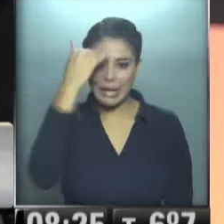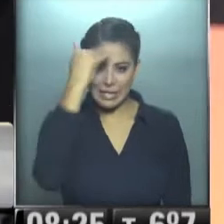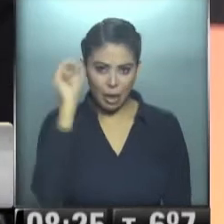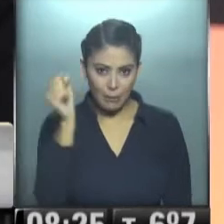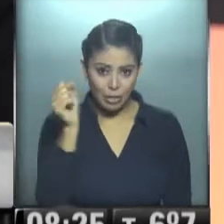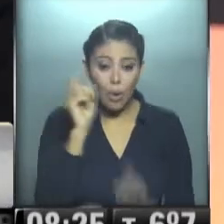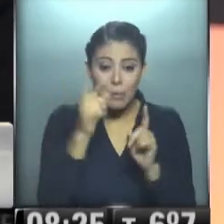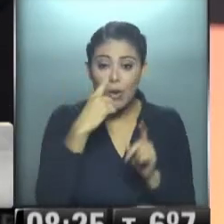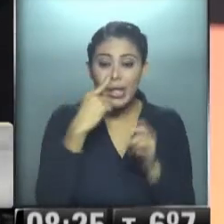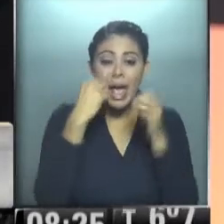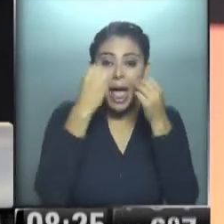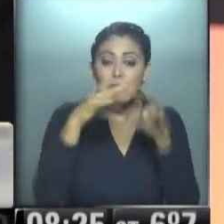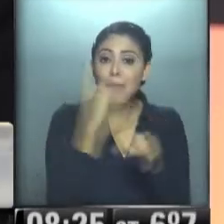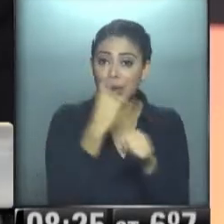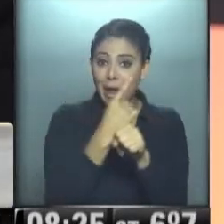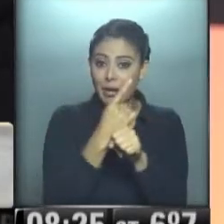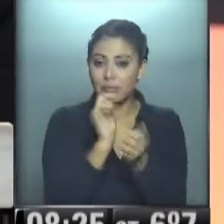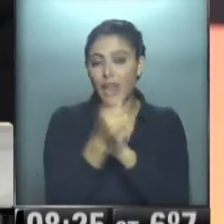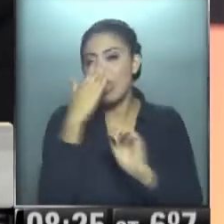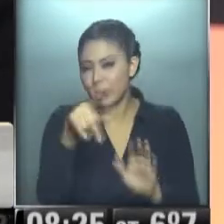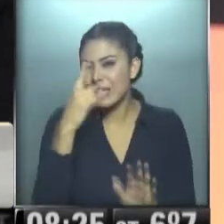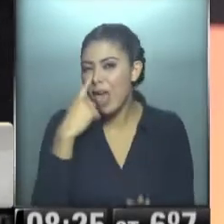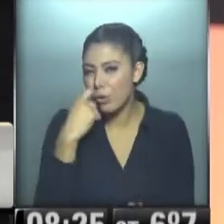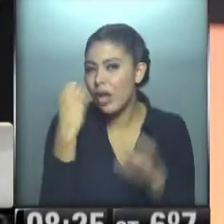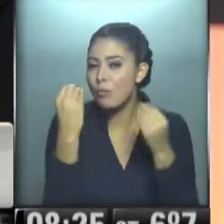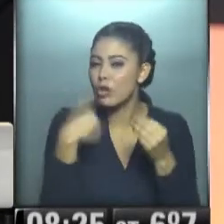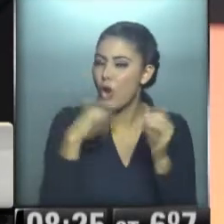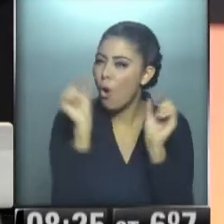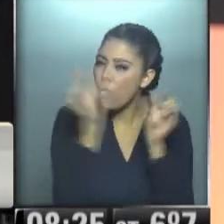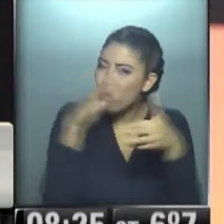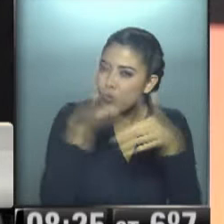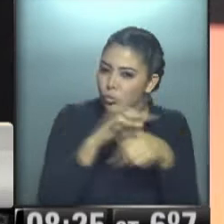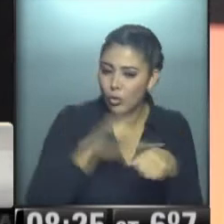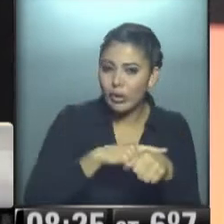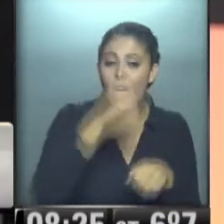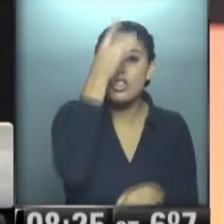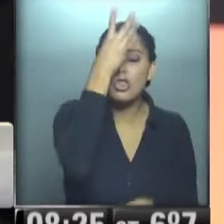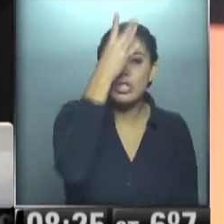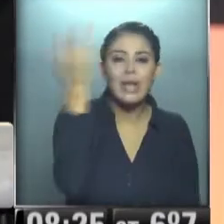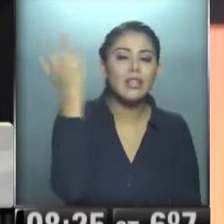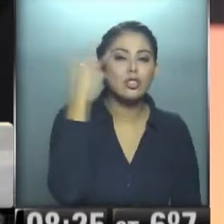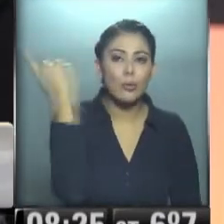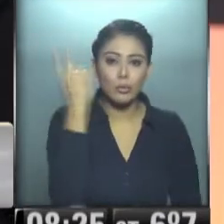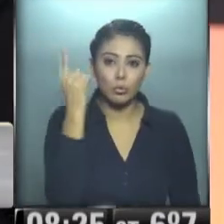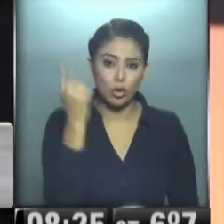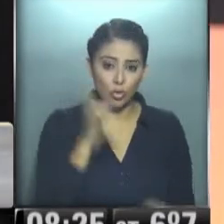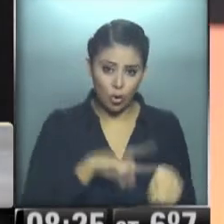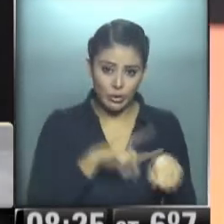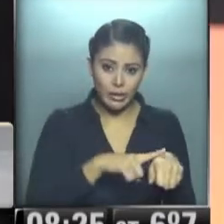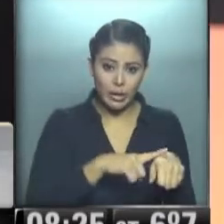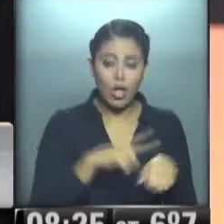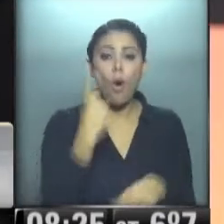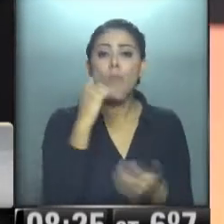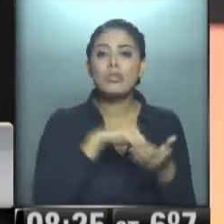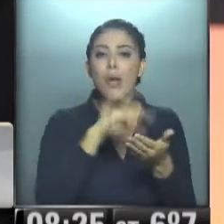ese día arrancó primera operación después se van a la cuenta porque soy tan presión en los horarios 12 horas 18 minutos una operación